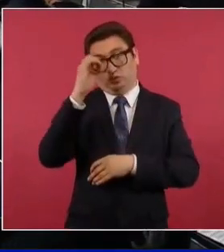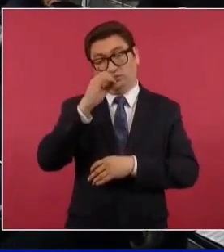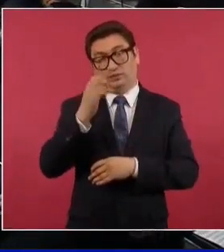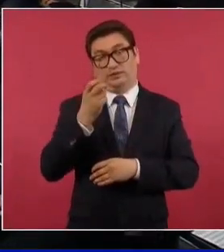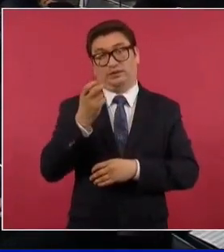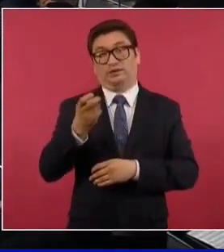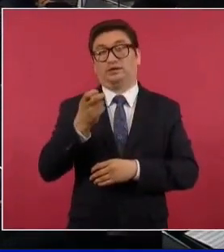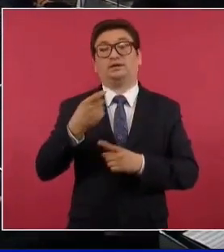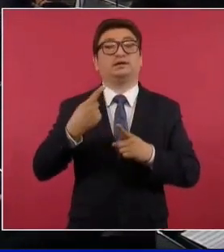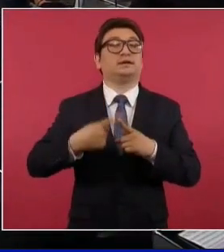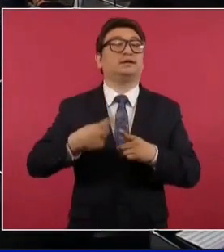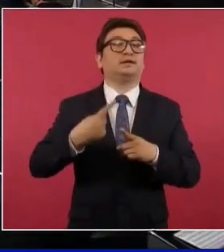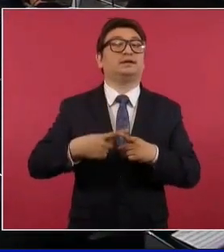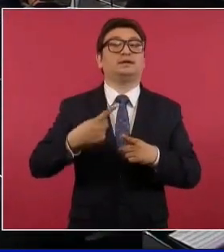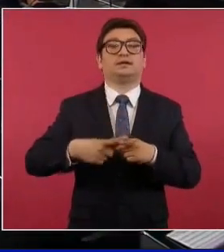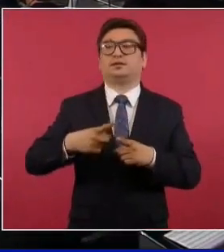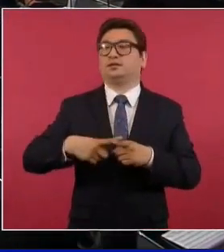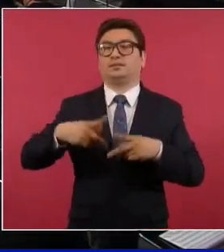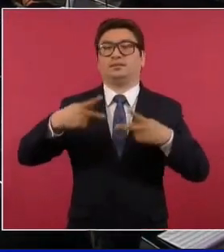del pueblo,